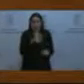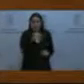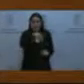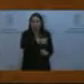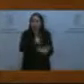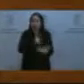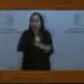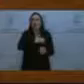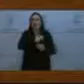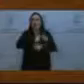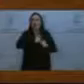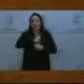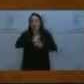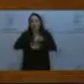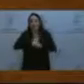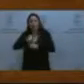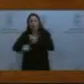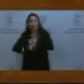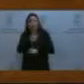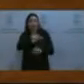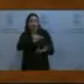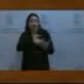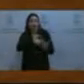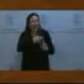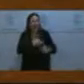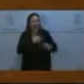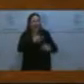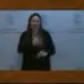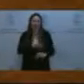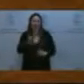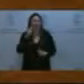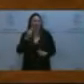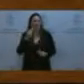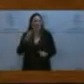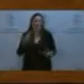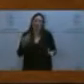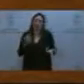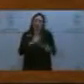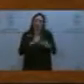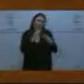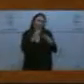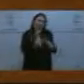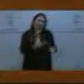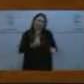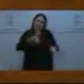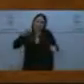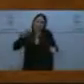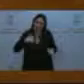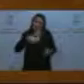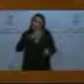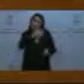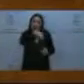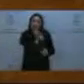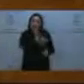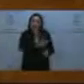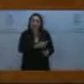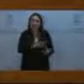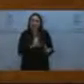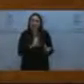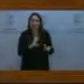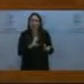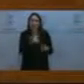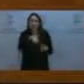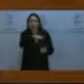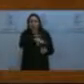tras legislatura. Creemos que ya es hora de hacer justicia para con las personas que mantienen viva gran parte de la